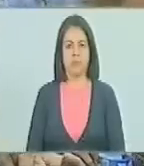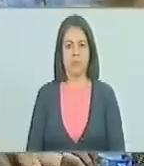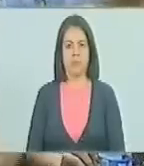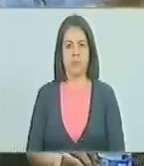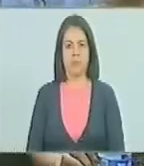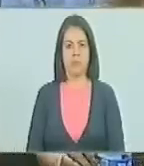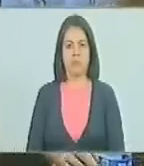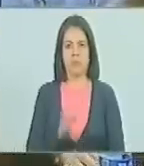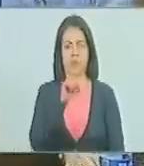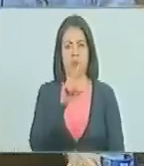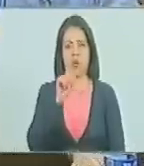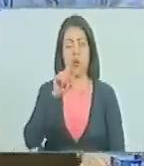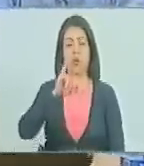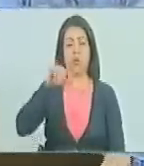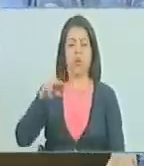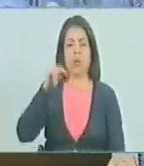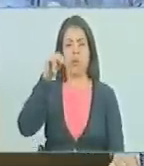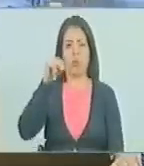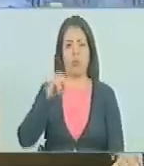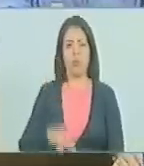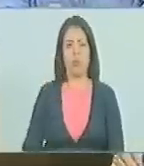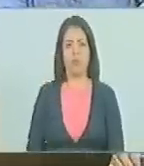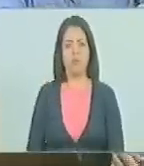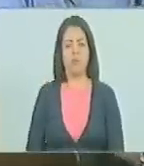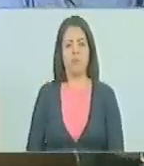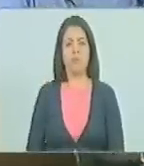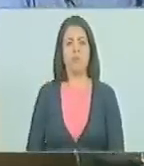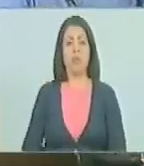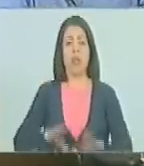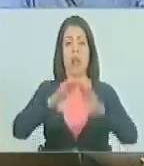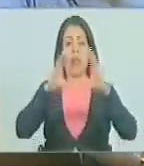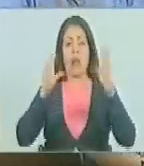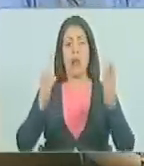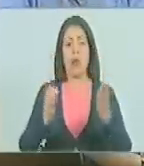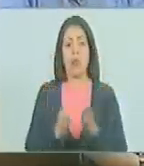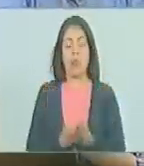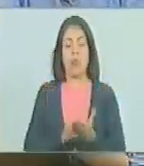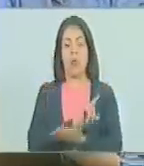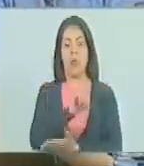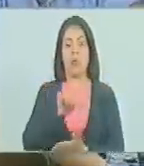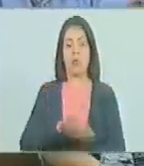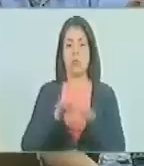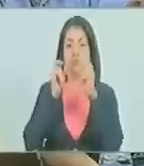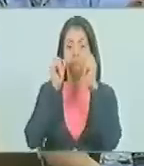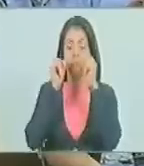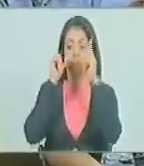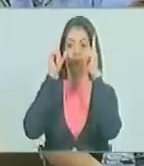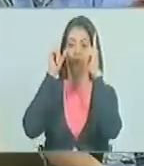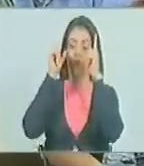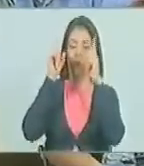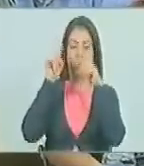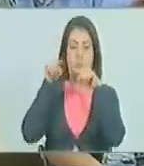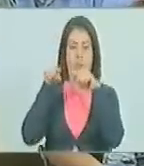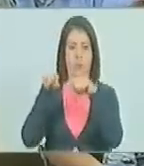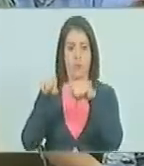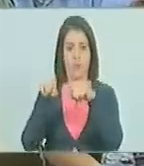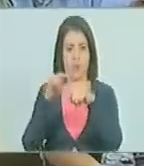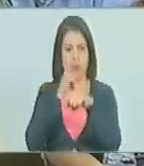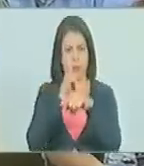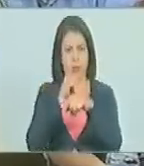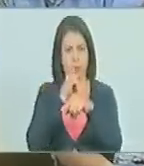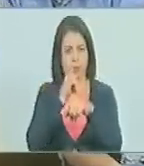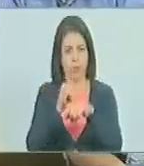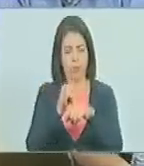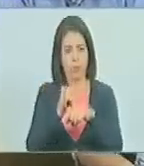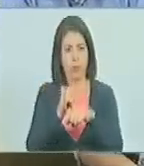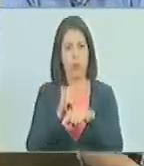El 11 de junio, el mundo entero se sorprendió con unas